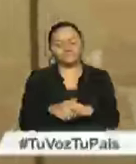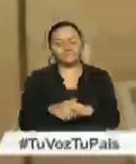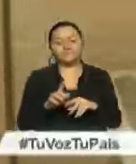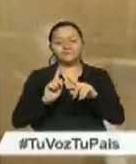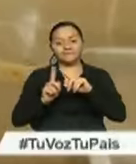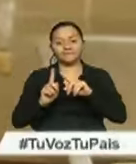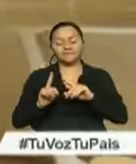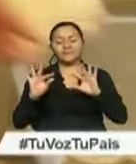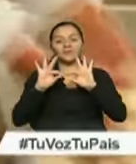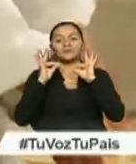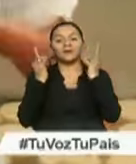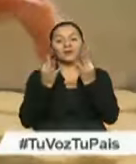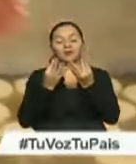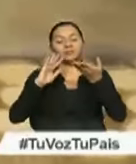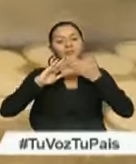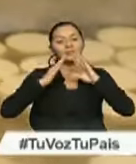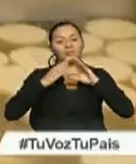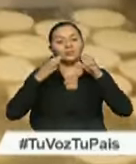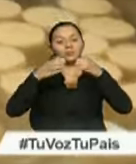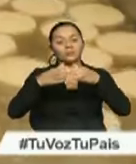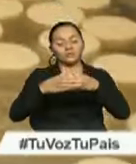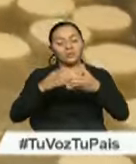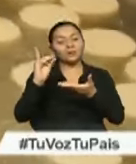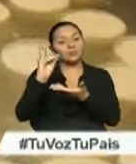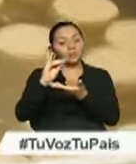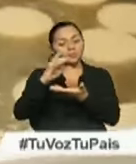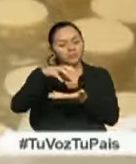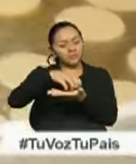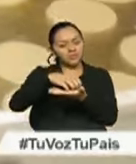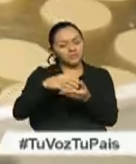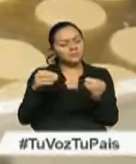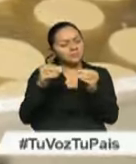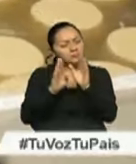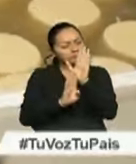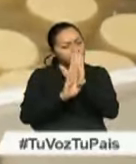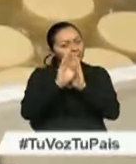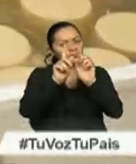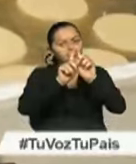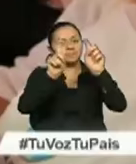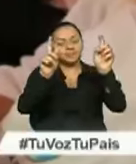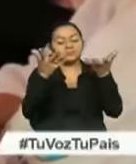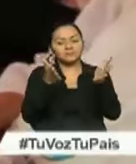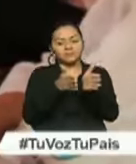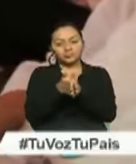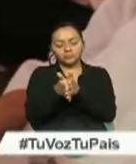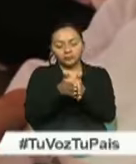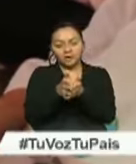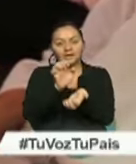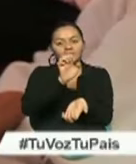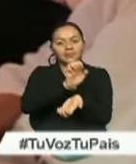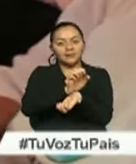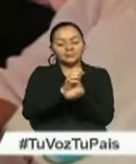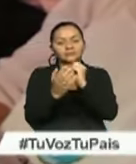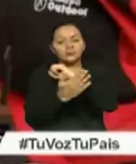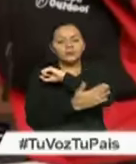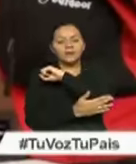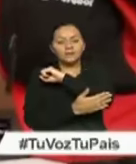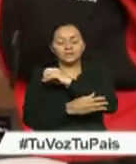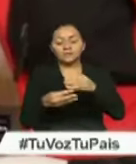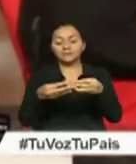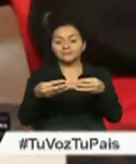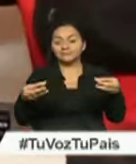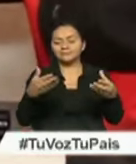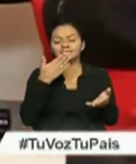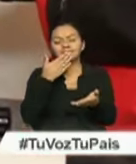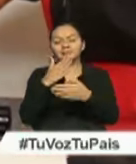Varias familias y comunidades de la provincia de Bolívar le apostaron a los emprendimientos de chocolates, quesos, jamones y embutidos